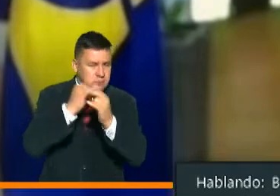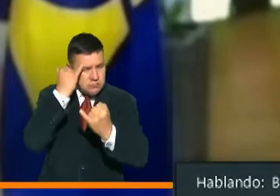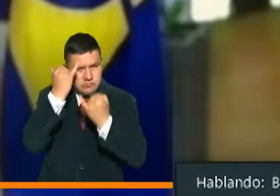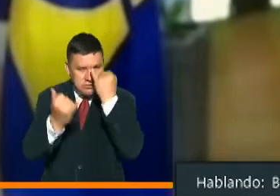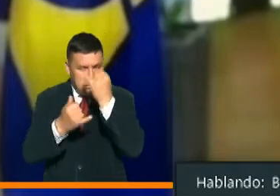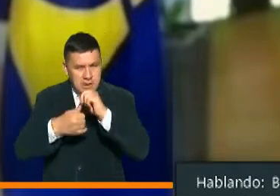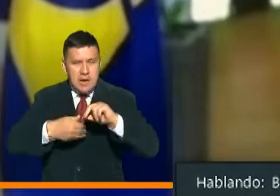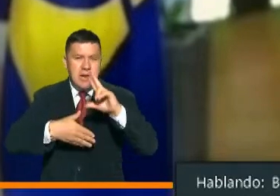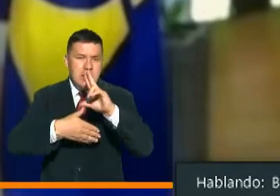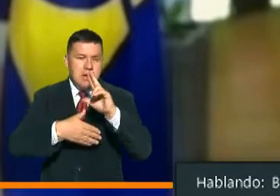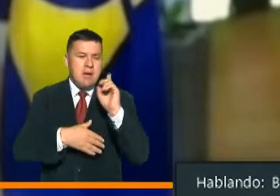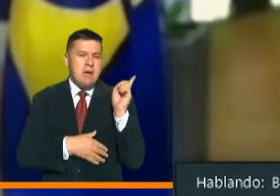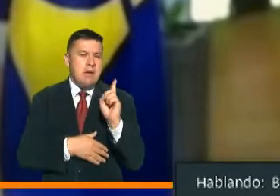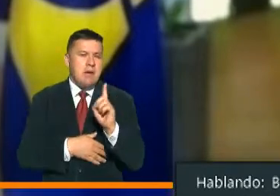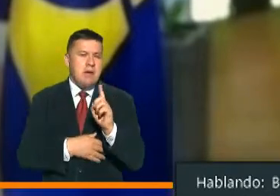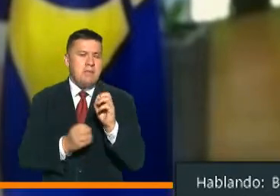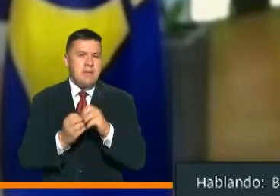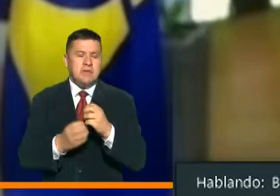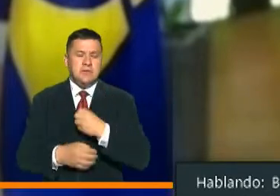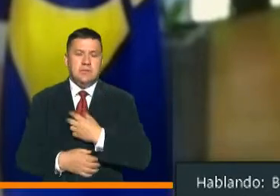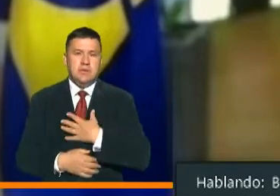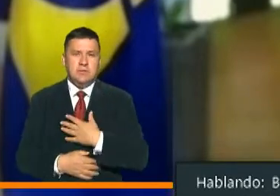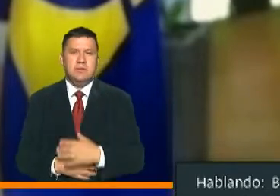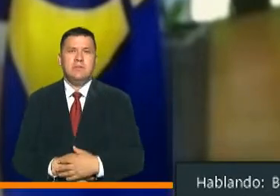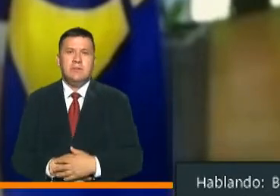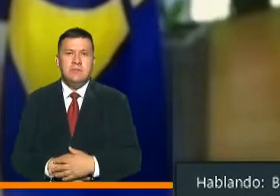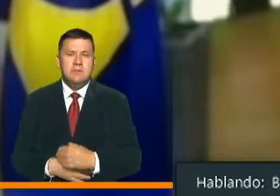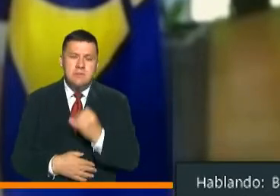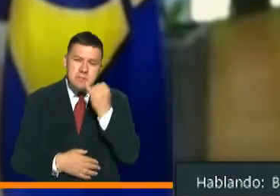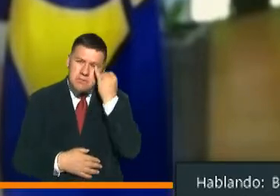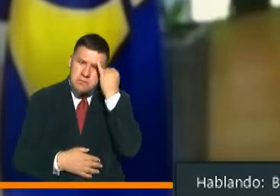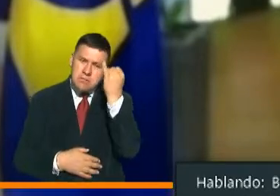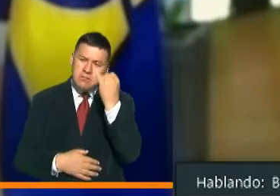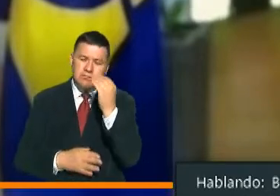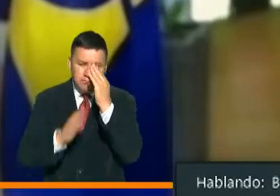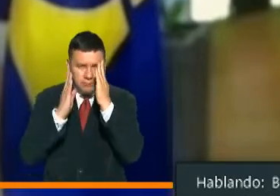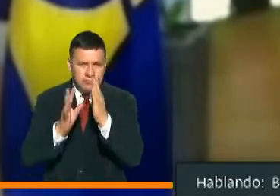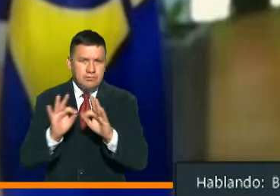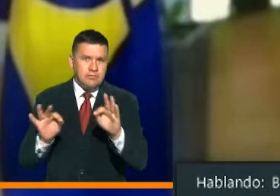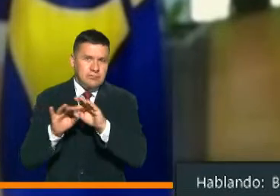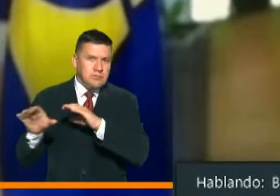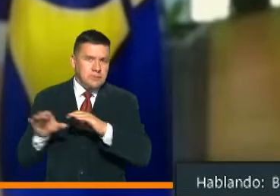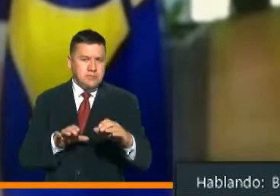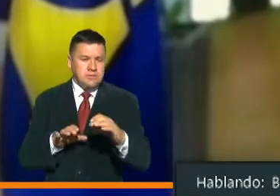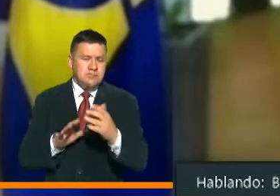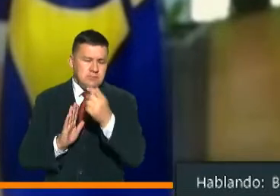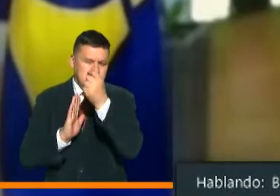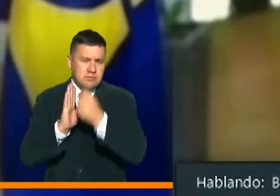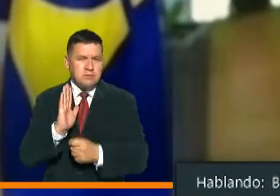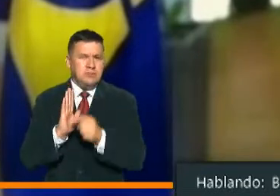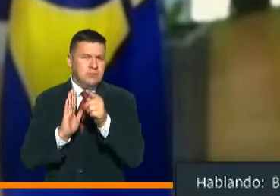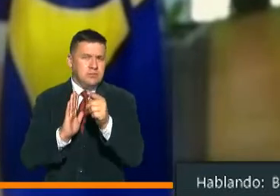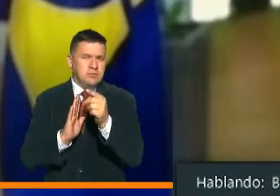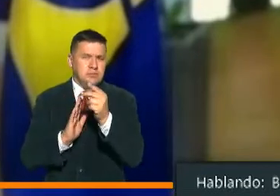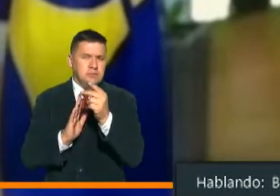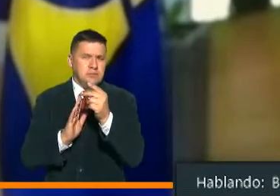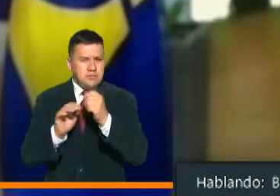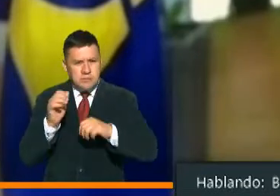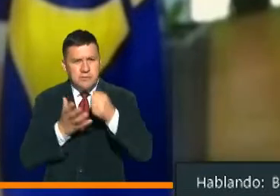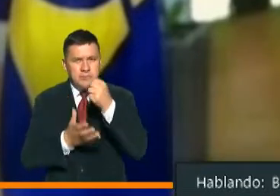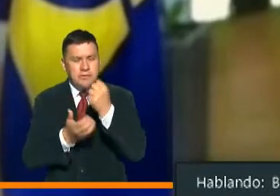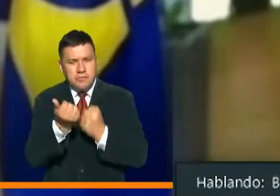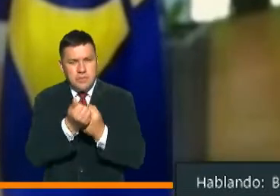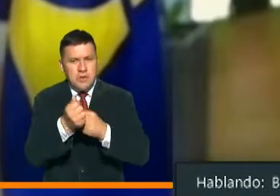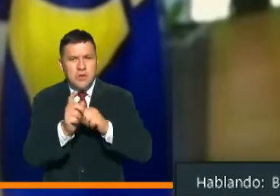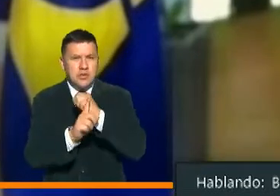en las Américas una década de oportunidades. La idea es concentrarnos en acciones que rindan por lo menos un doble rédito, ya sea